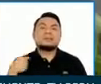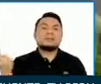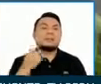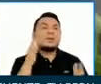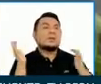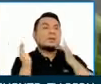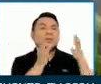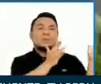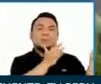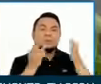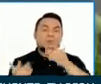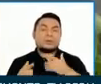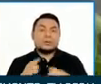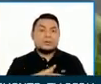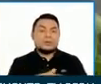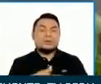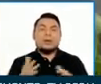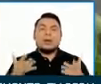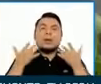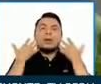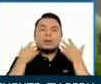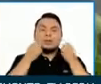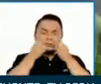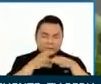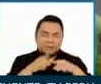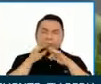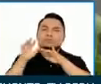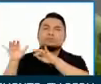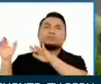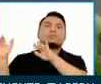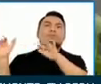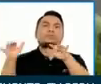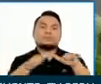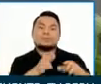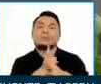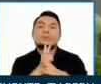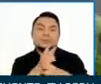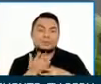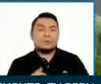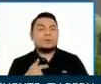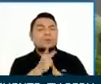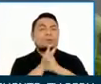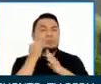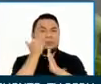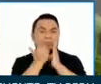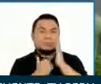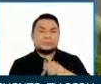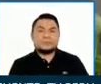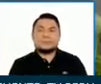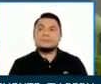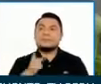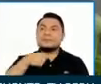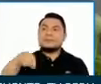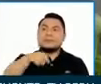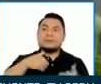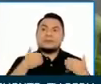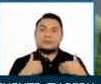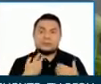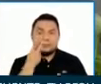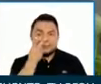de transportación del virus, lo que debemos hacer es también tener un conjunto de cuidados. Ustedes están teniendo